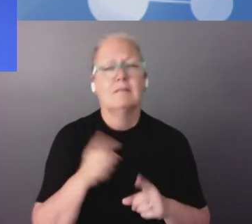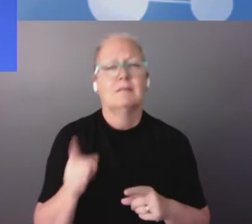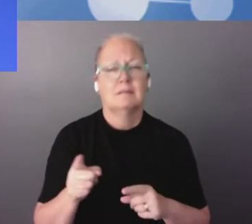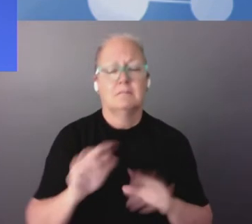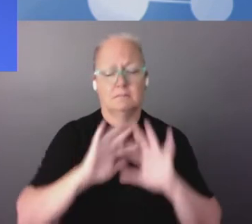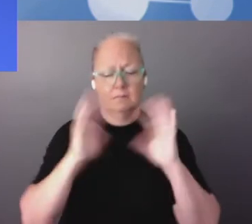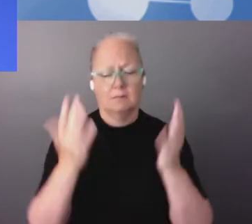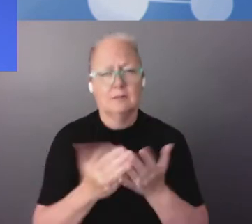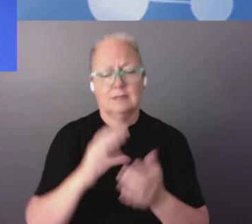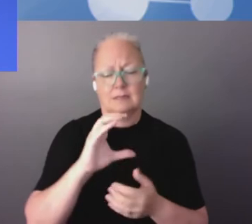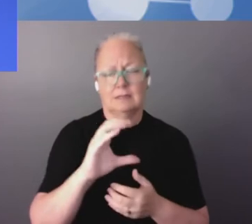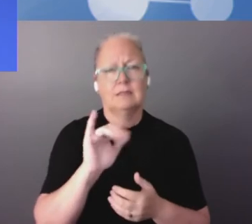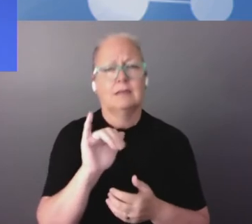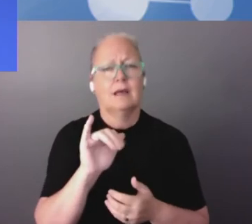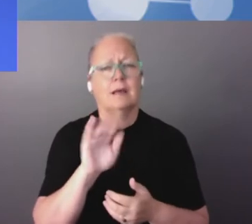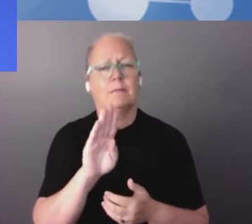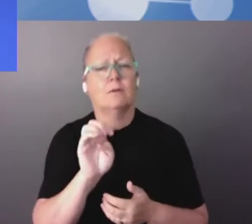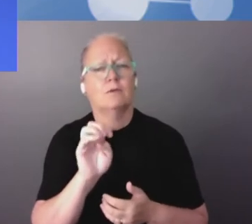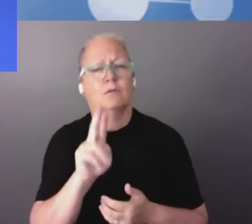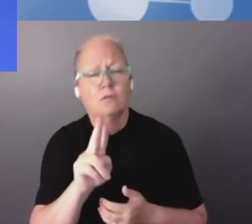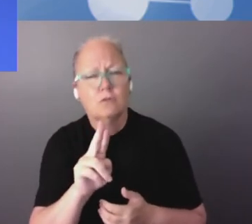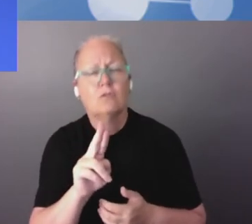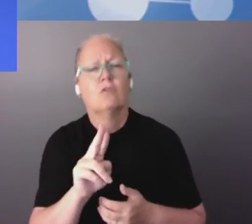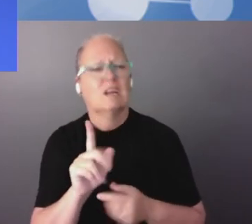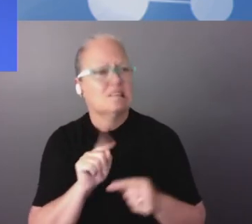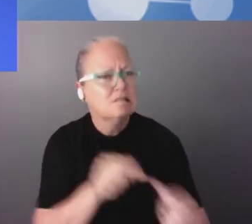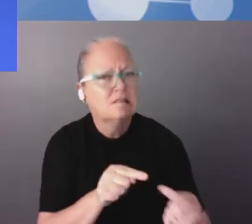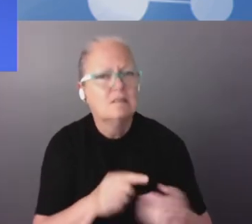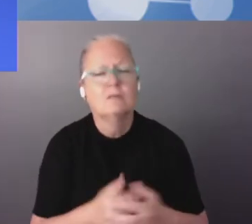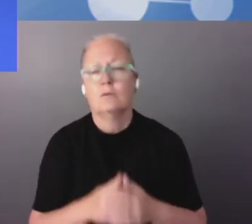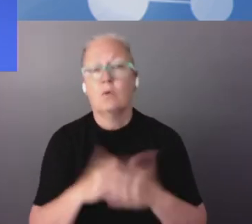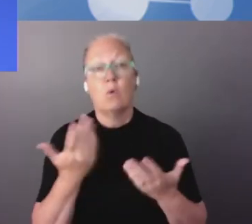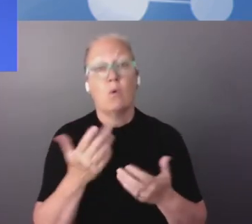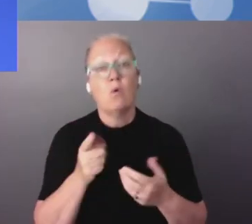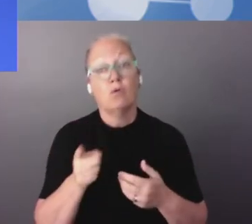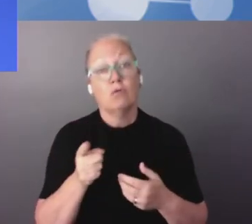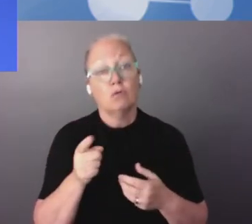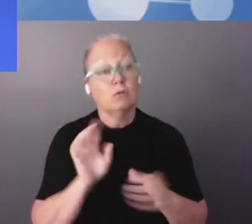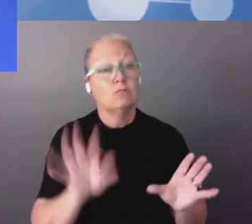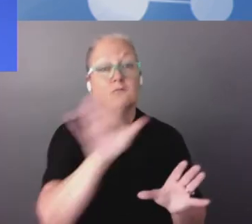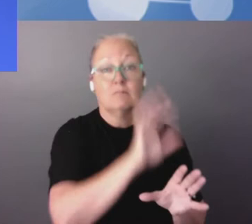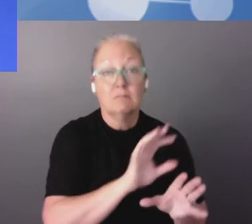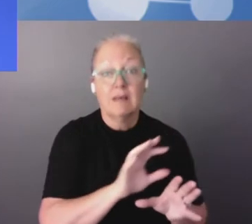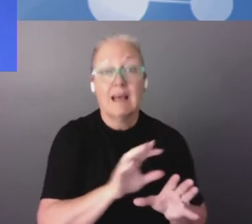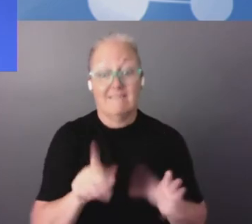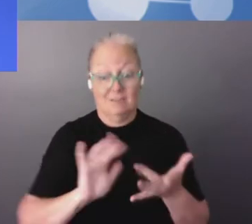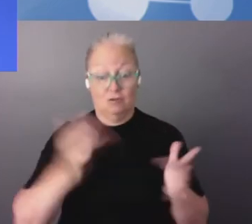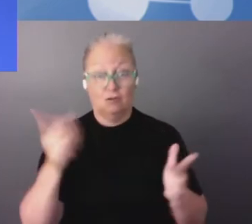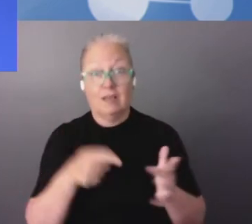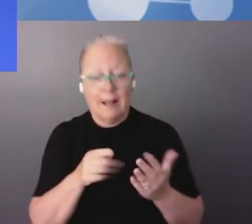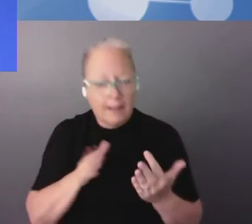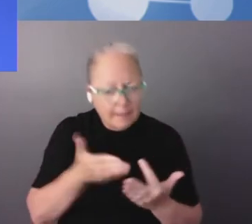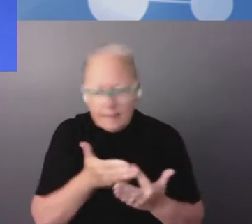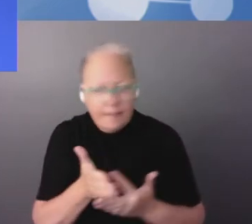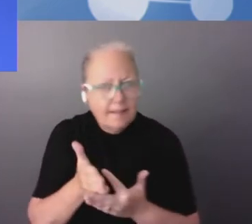ataques realizados por diferentes países que utilizan Internet como un arma. Por eso